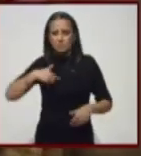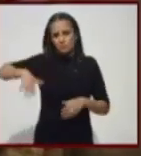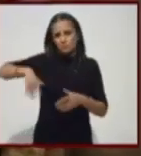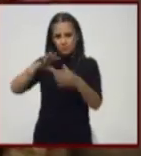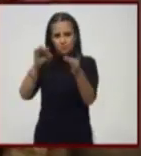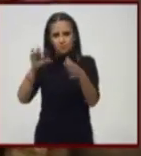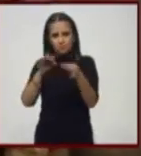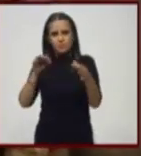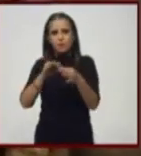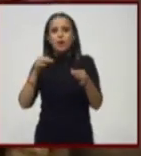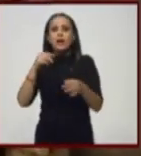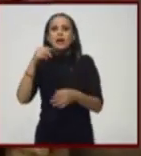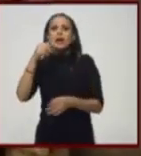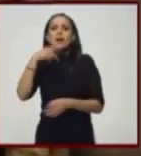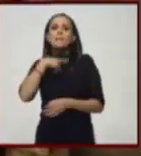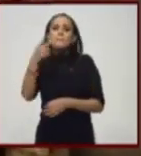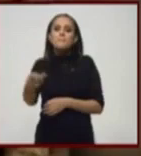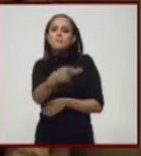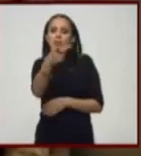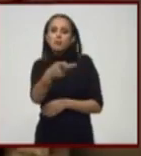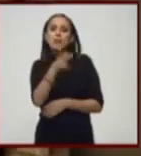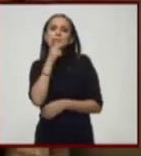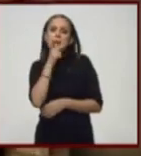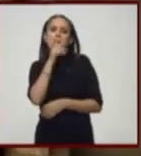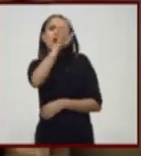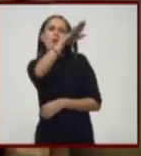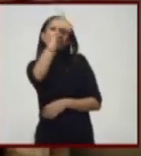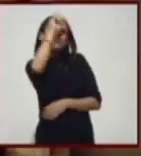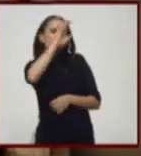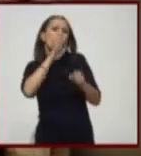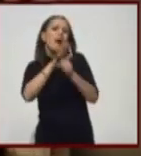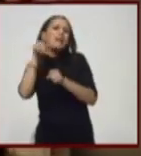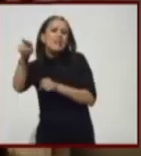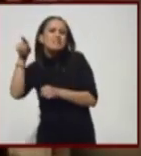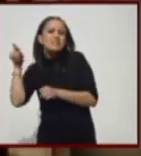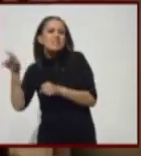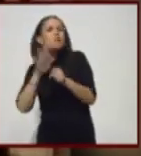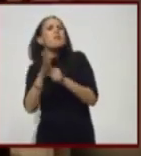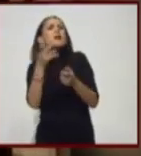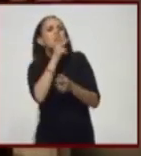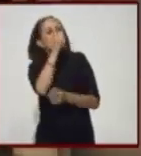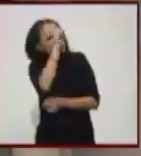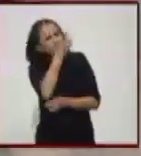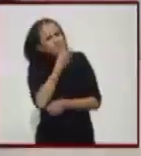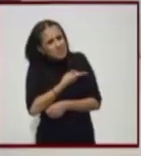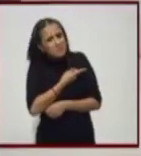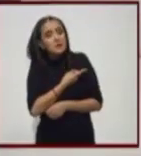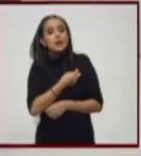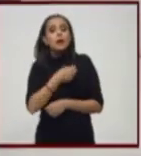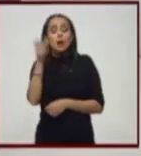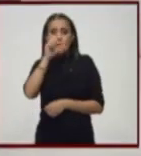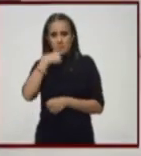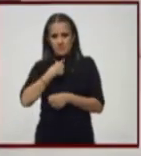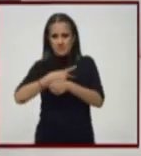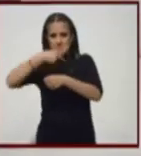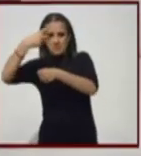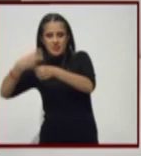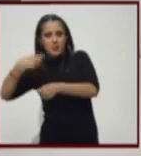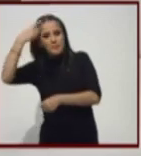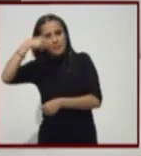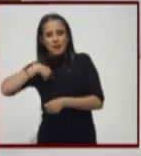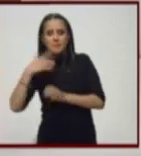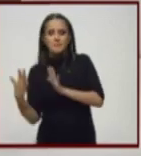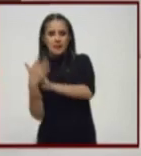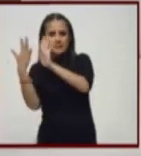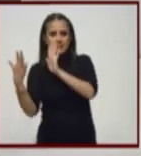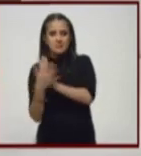esto de preguntarle sugerencias a mi padre sobre qué trabajo hacer es mi cual no fui yo recuerdo que cuando me invitaron a participar o